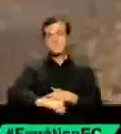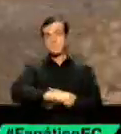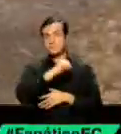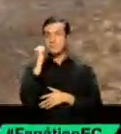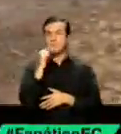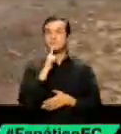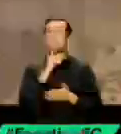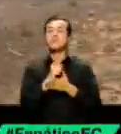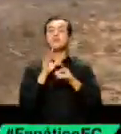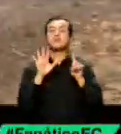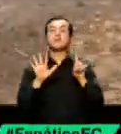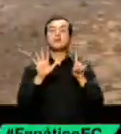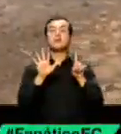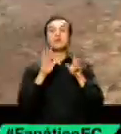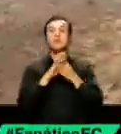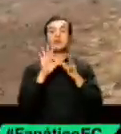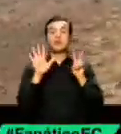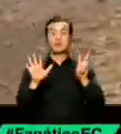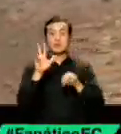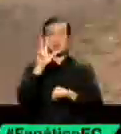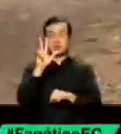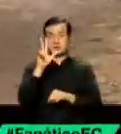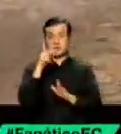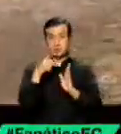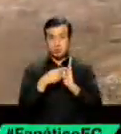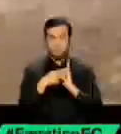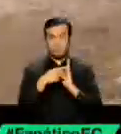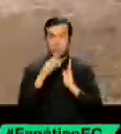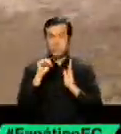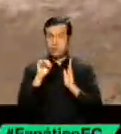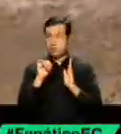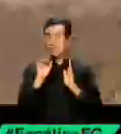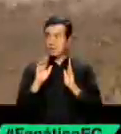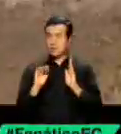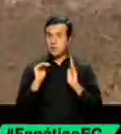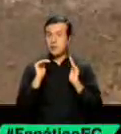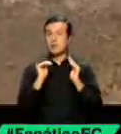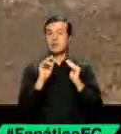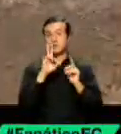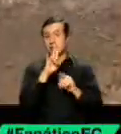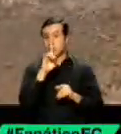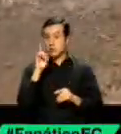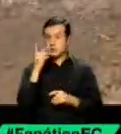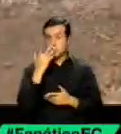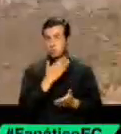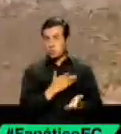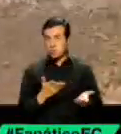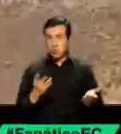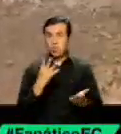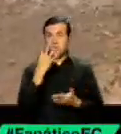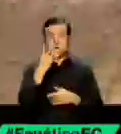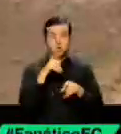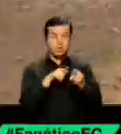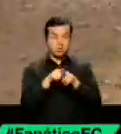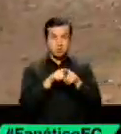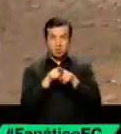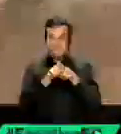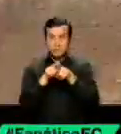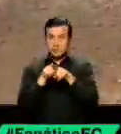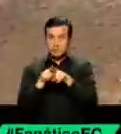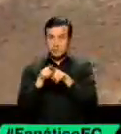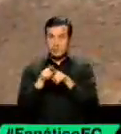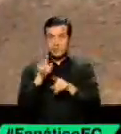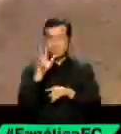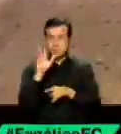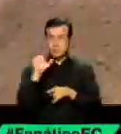de campeón con 73 puntos, superando con 2 puntos al manavita Miguel Vera, que alcanzó 71 unidades en 4 carreras decisorias en